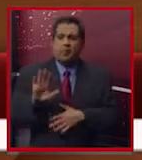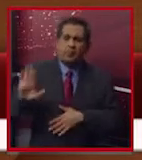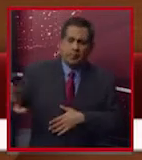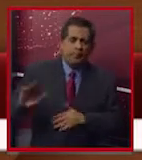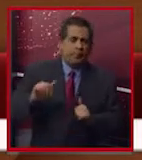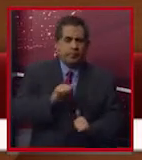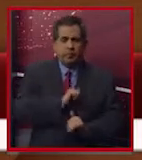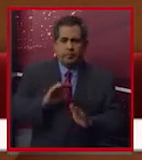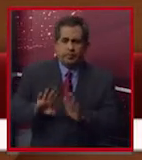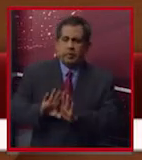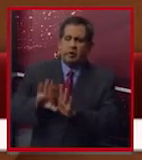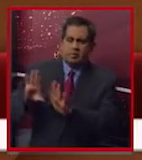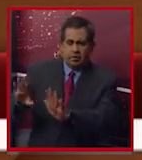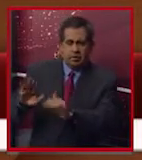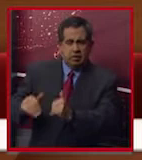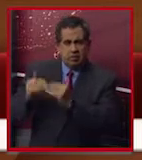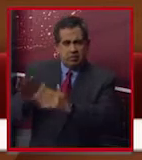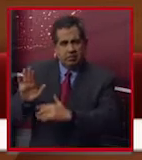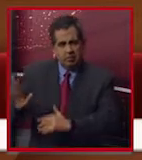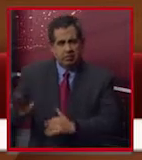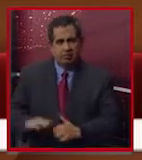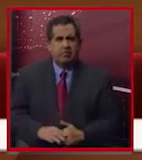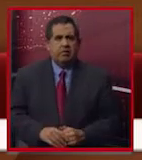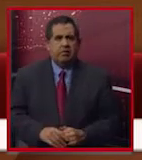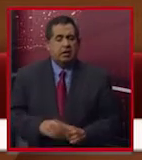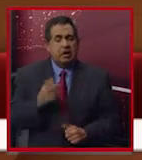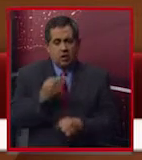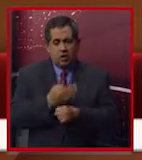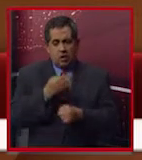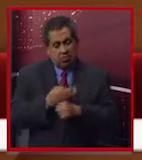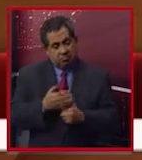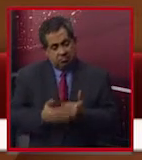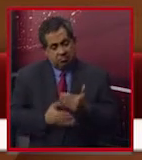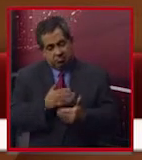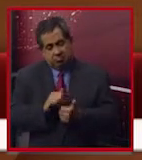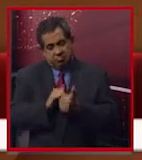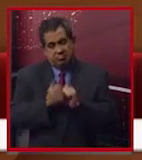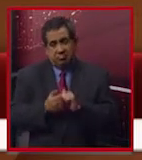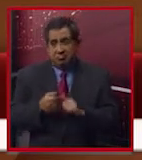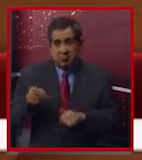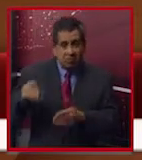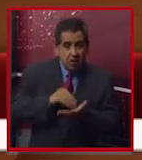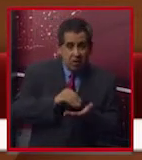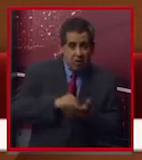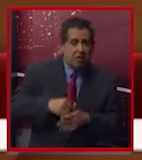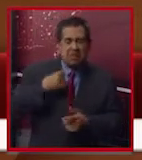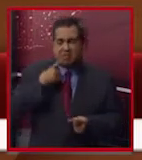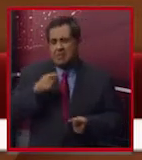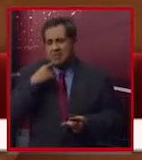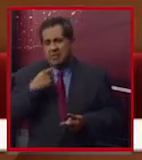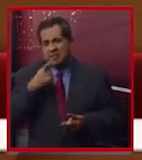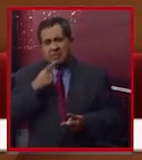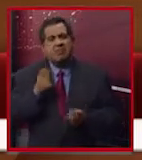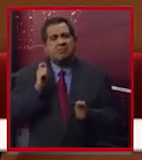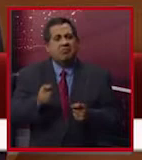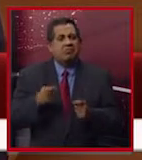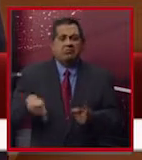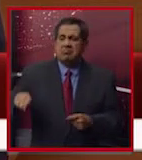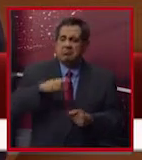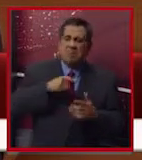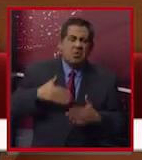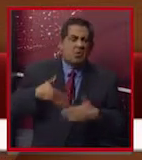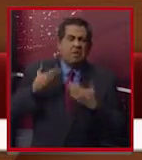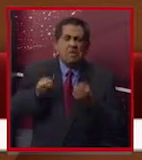no puedan retornar a las tareas que les son propias. Es previsible que estas imputaciones continúen, desgastando y debilitando la credibilidad